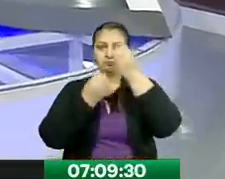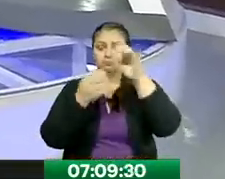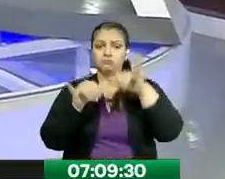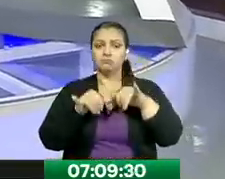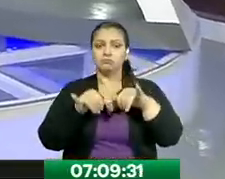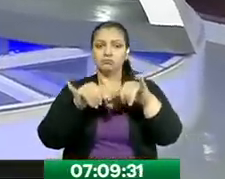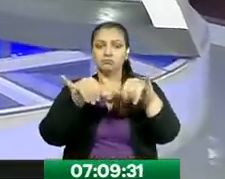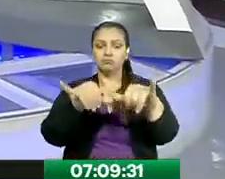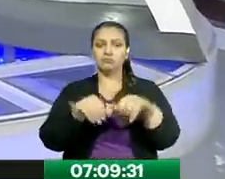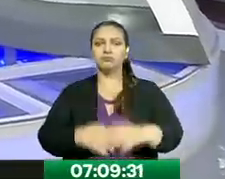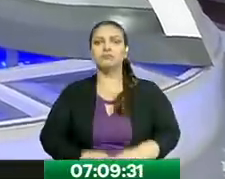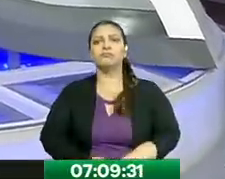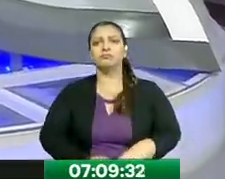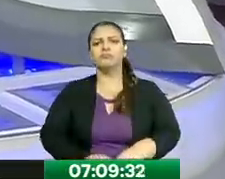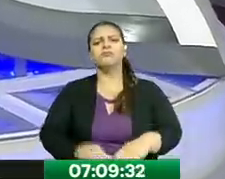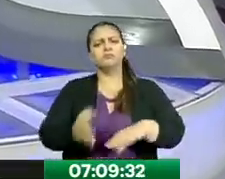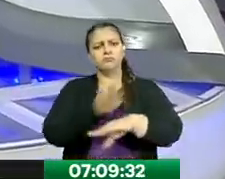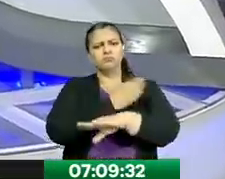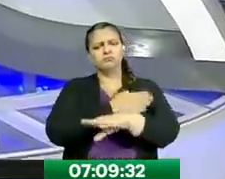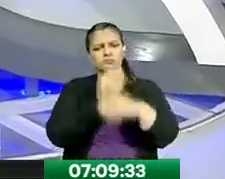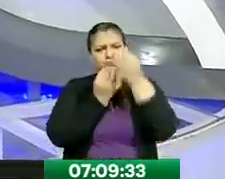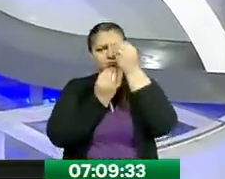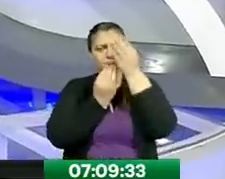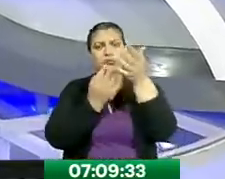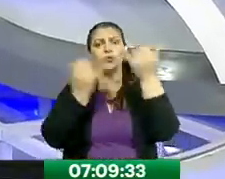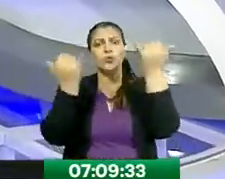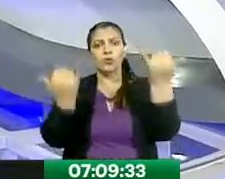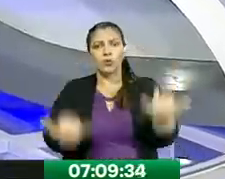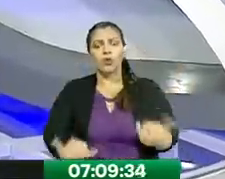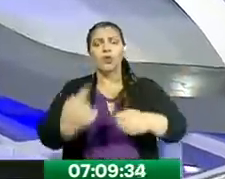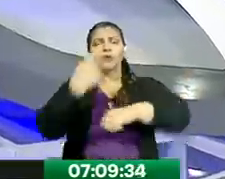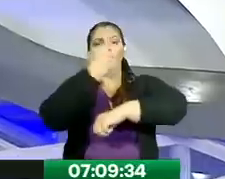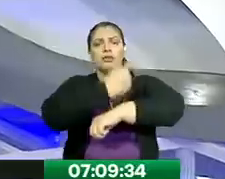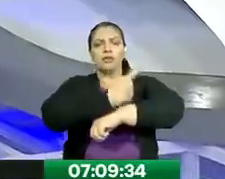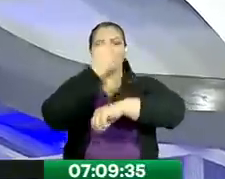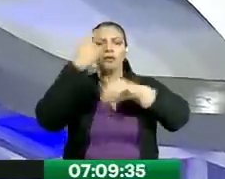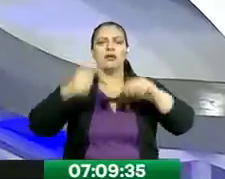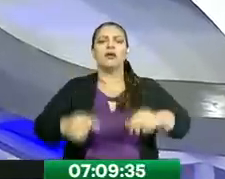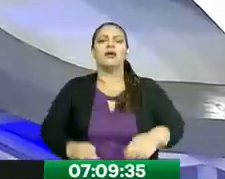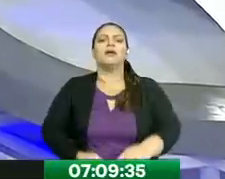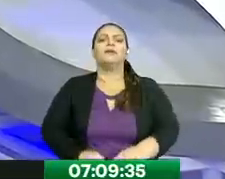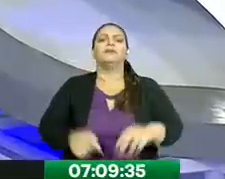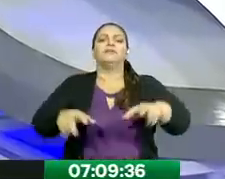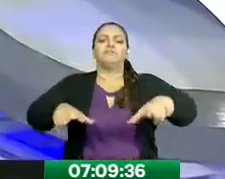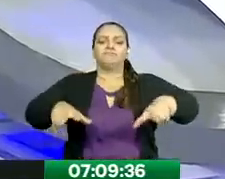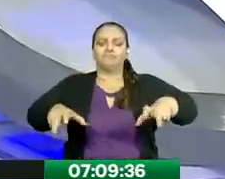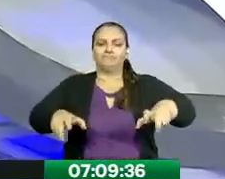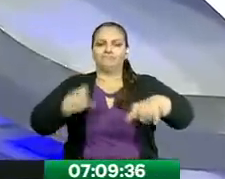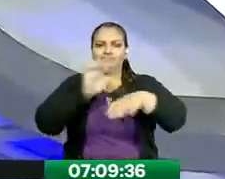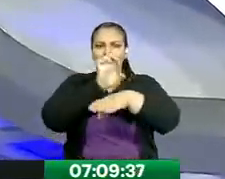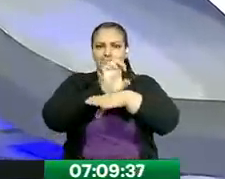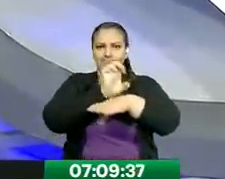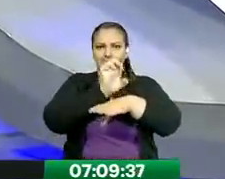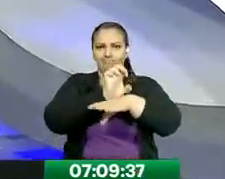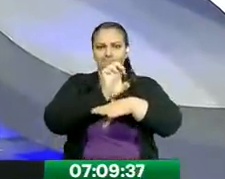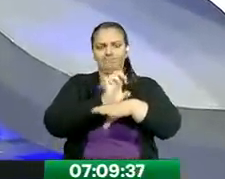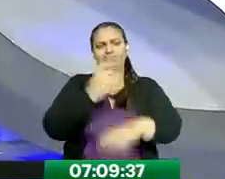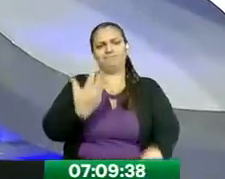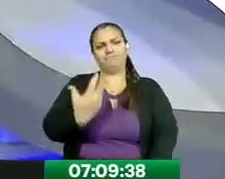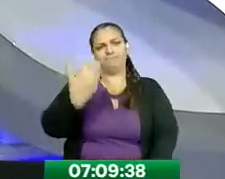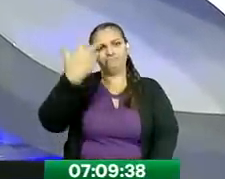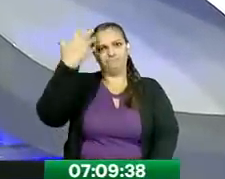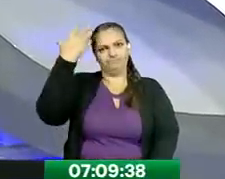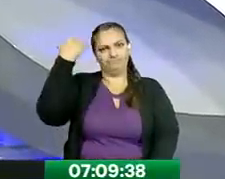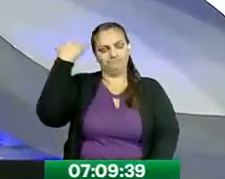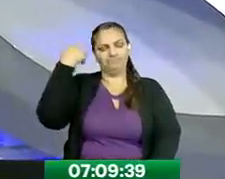como les comentábamos desde un principio hoy se celebra el día del escudo nacional esta fecha fue establecida por el